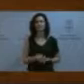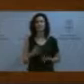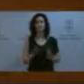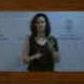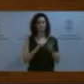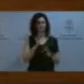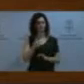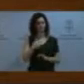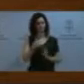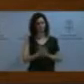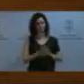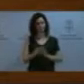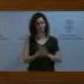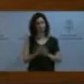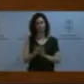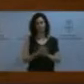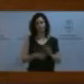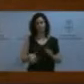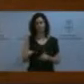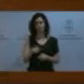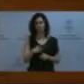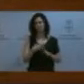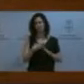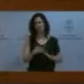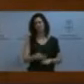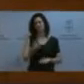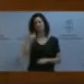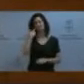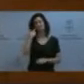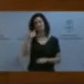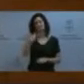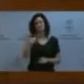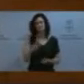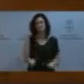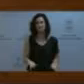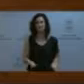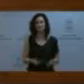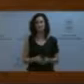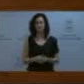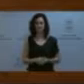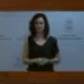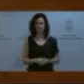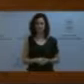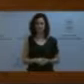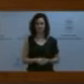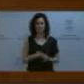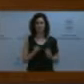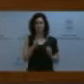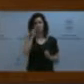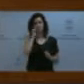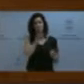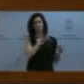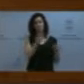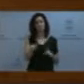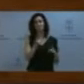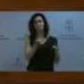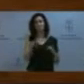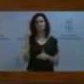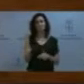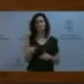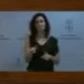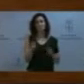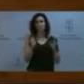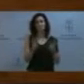hablando de una zona de sobra conocida por la mayoría de ustedes, un destino turístico que solamente a la